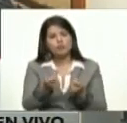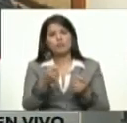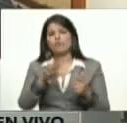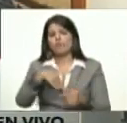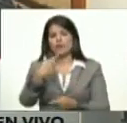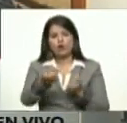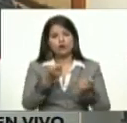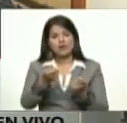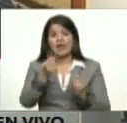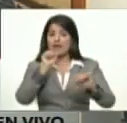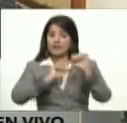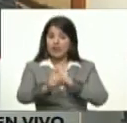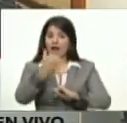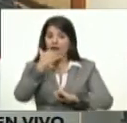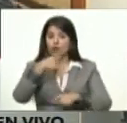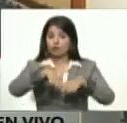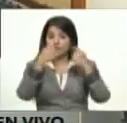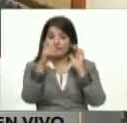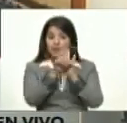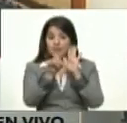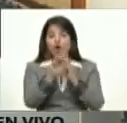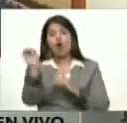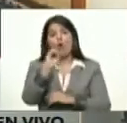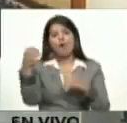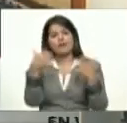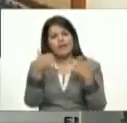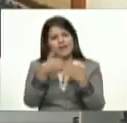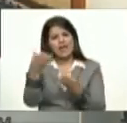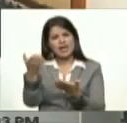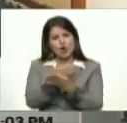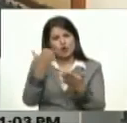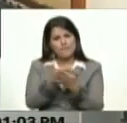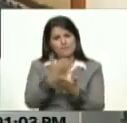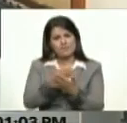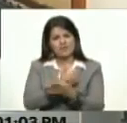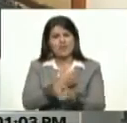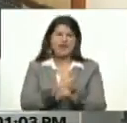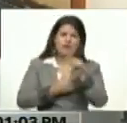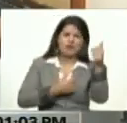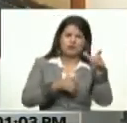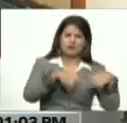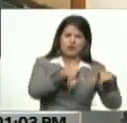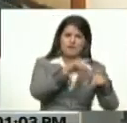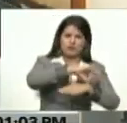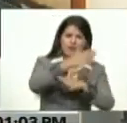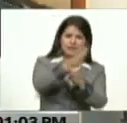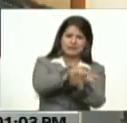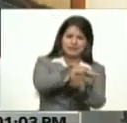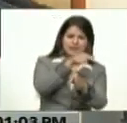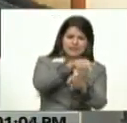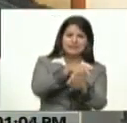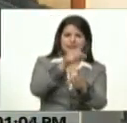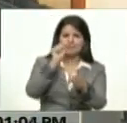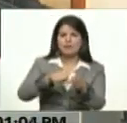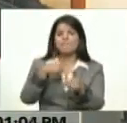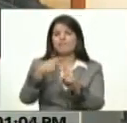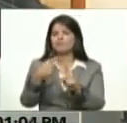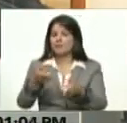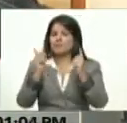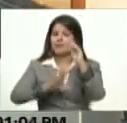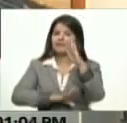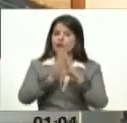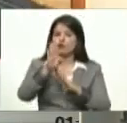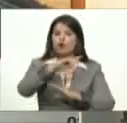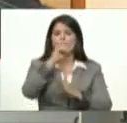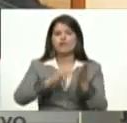para contener el delito, para contener la guerra económica que viene desde el otro lado de la frontera y para desarrollar integralmente